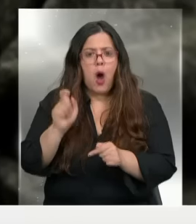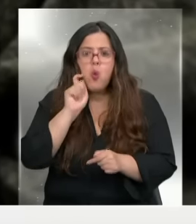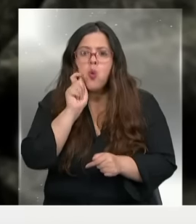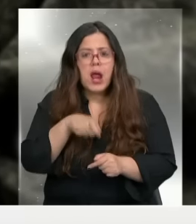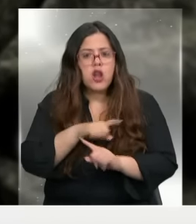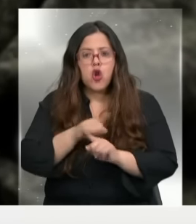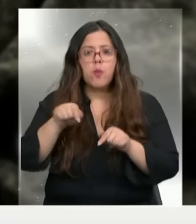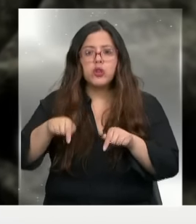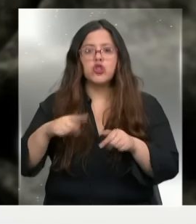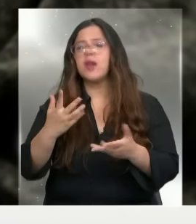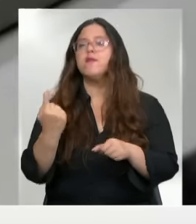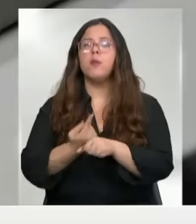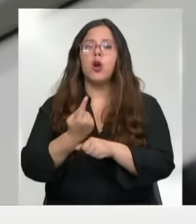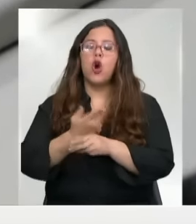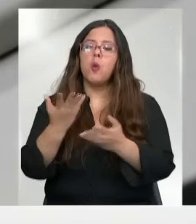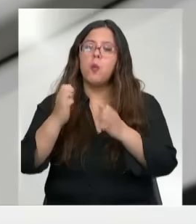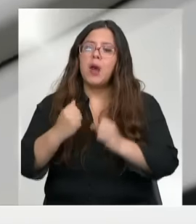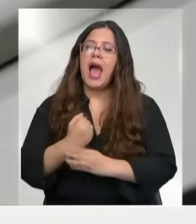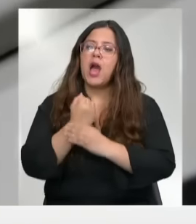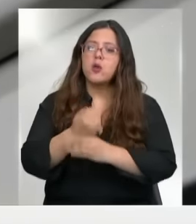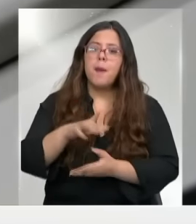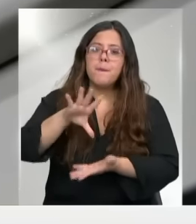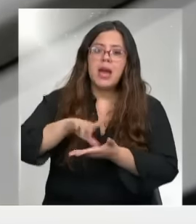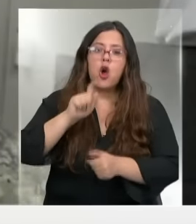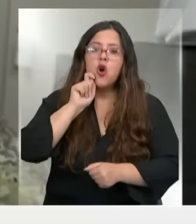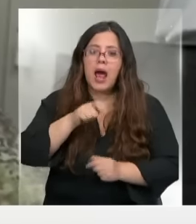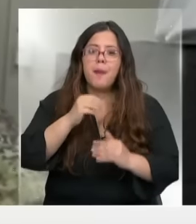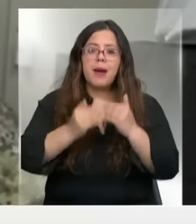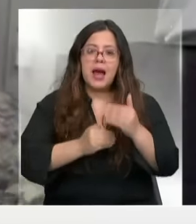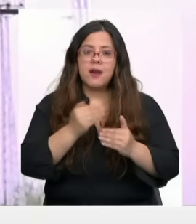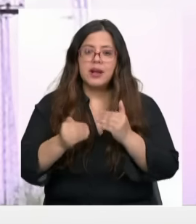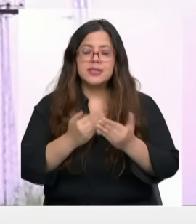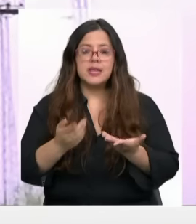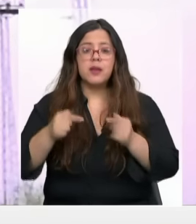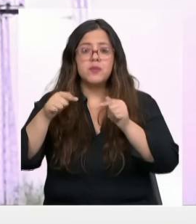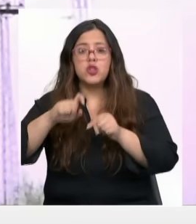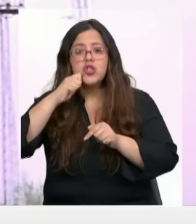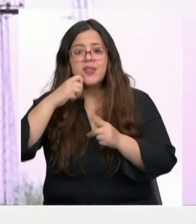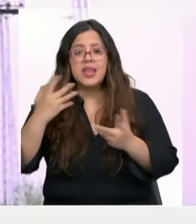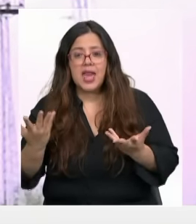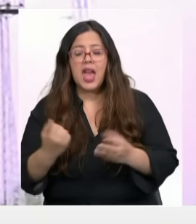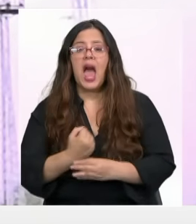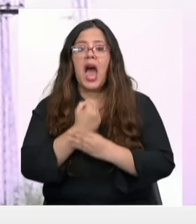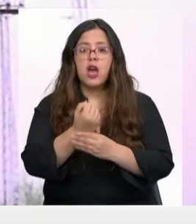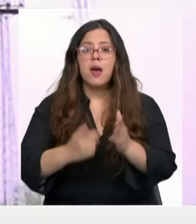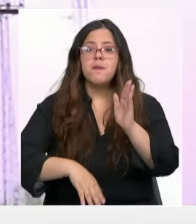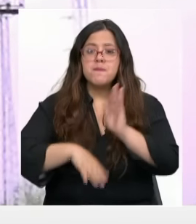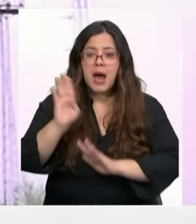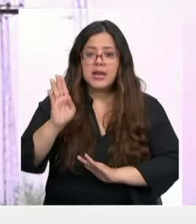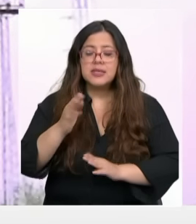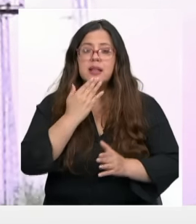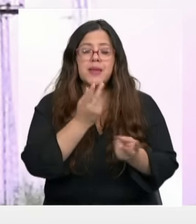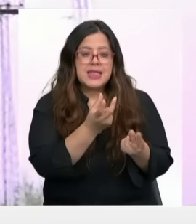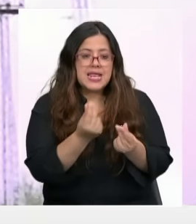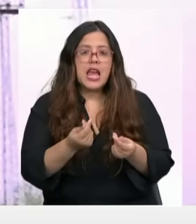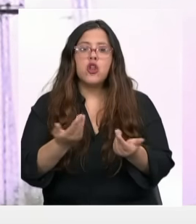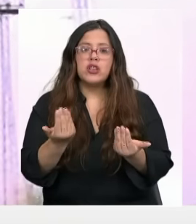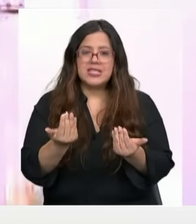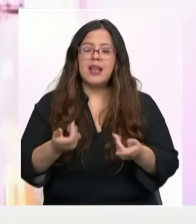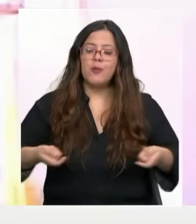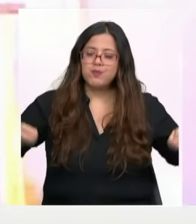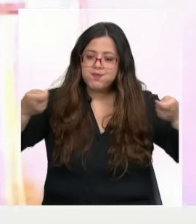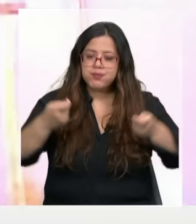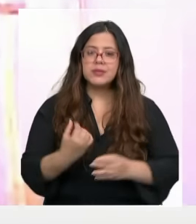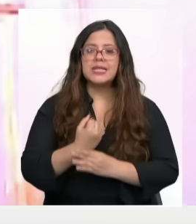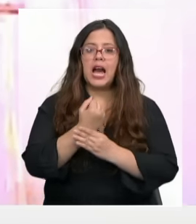hoy hablaremos de cómo podemos ayudar a Ucrania a salir adelante. Eso significa más ayuda, más dinero que tenemos que poner a su